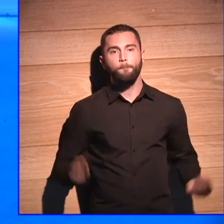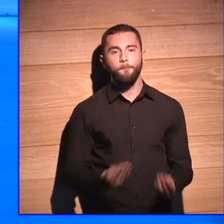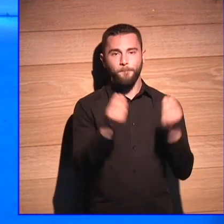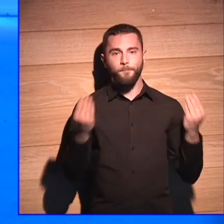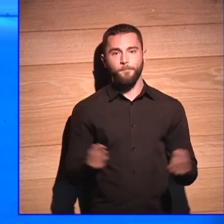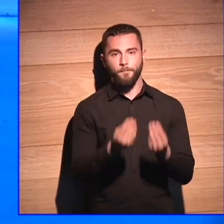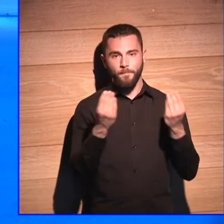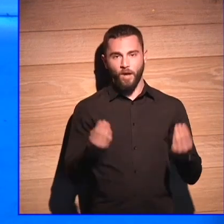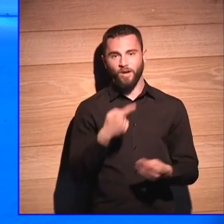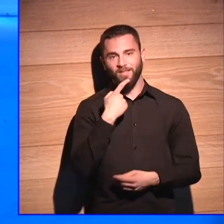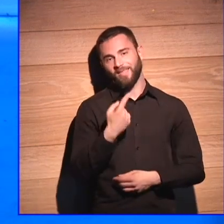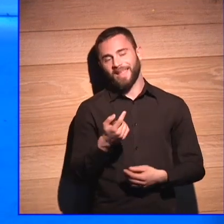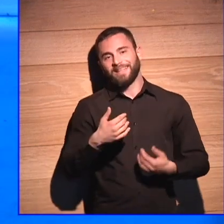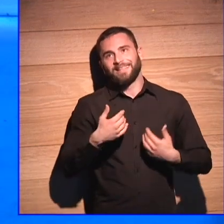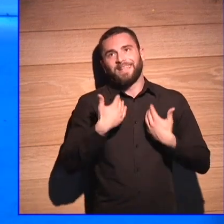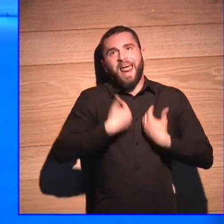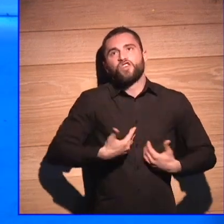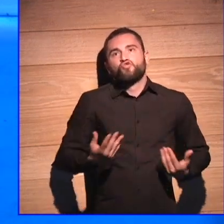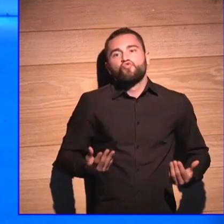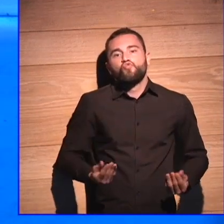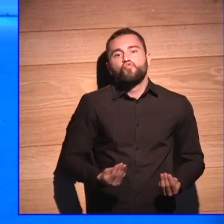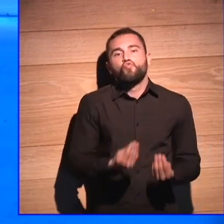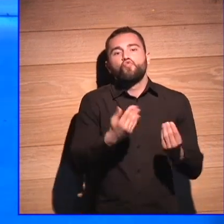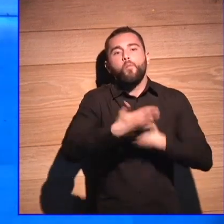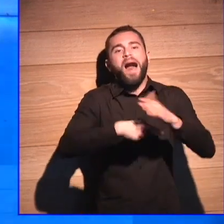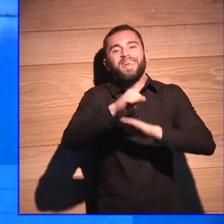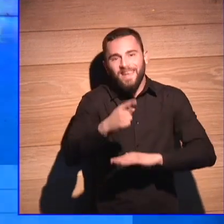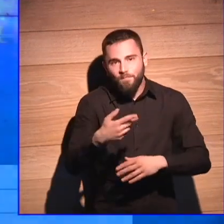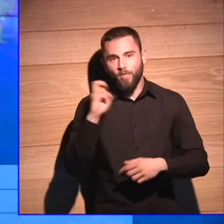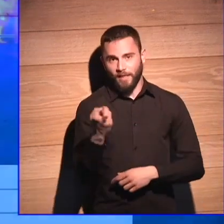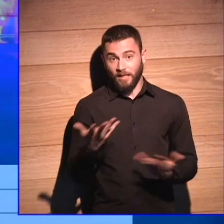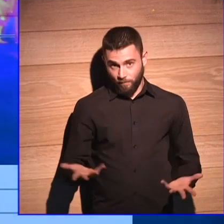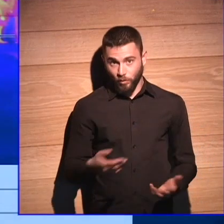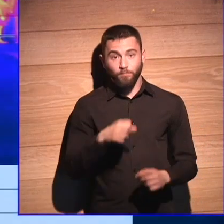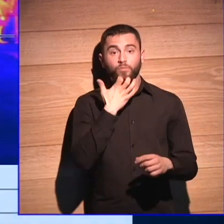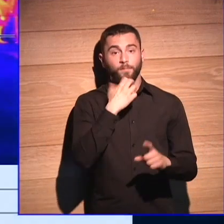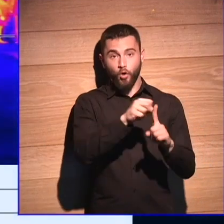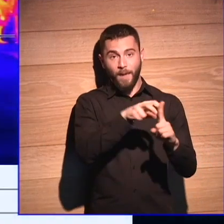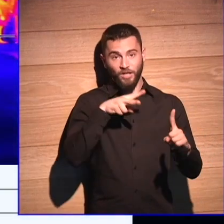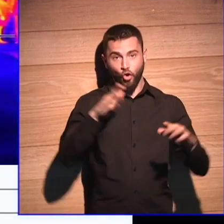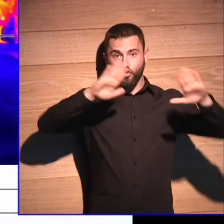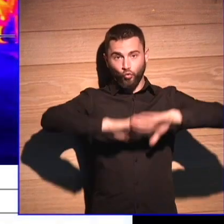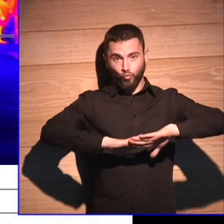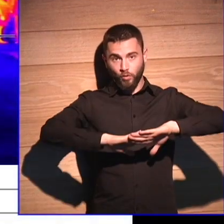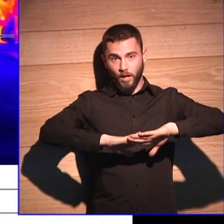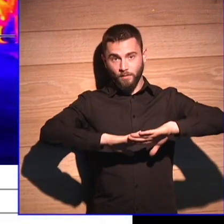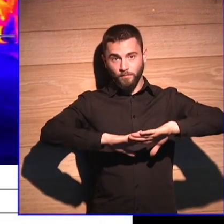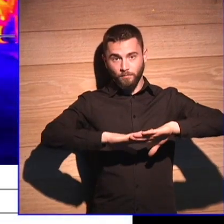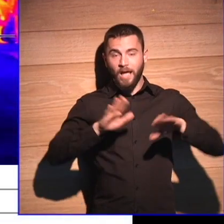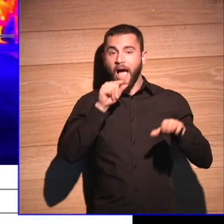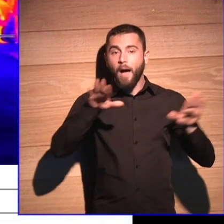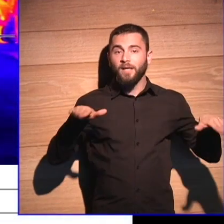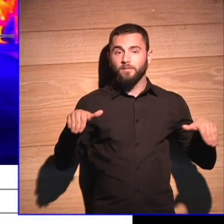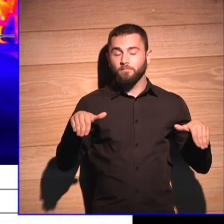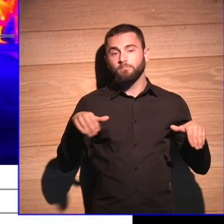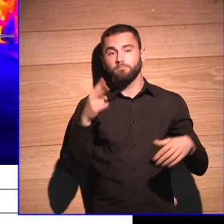de transhumanismo, etcétera, ¿no? Por ejemplo, la visión nocturna. O sea, hay aves, ¿no?,